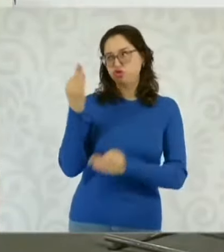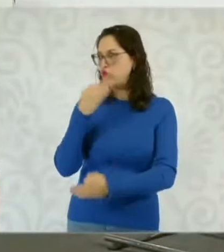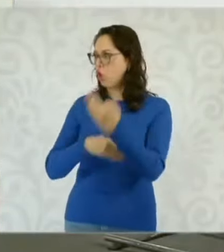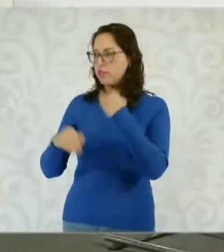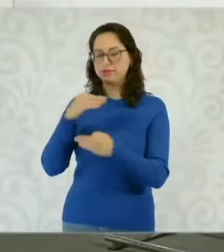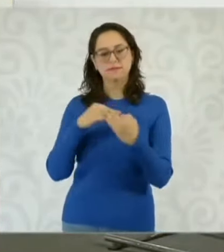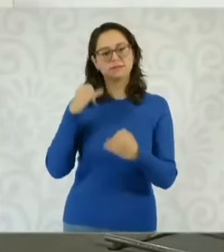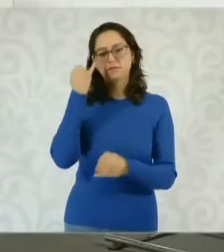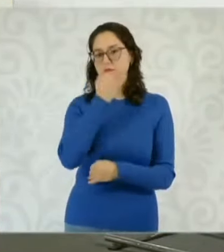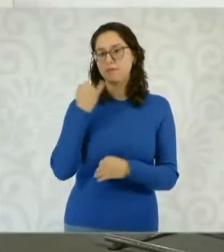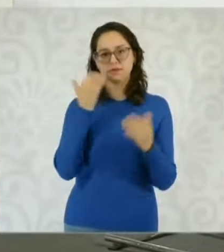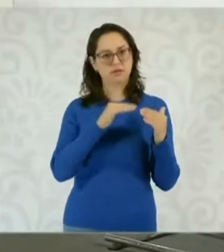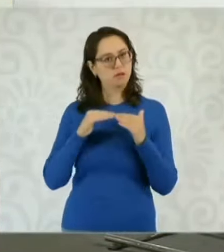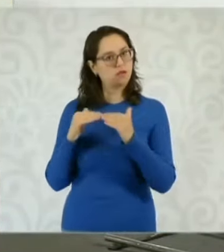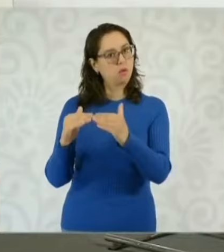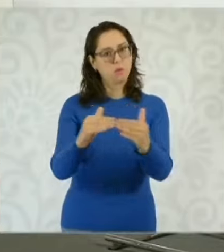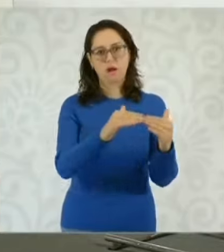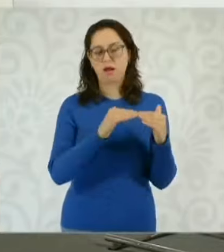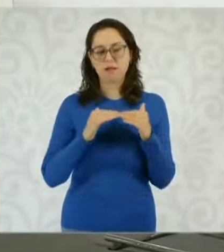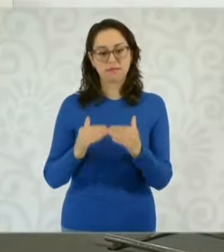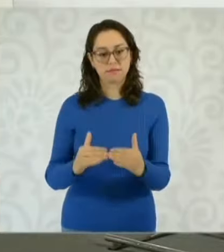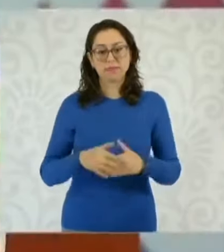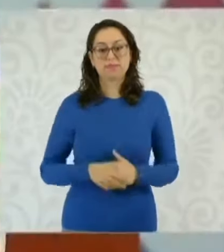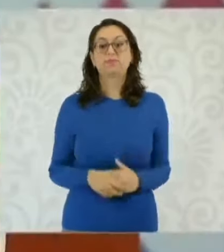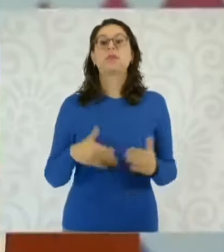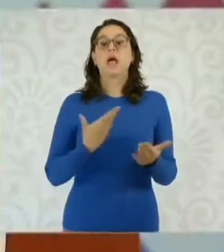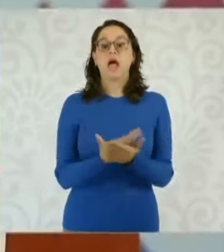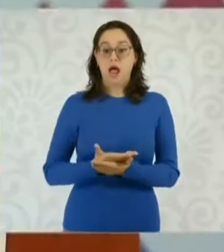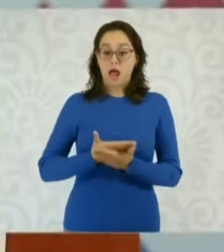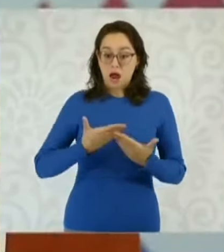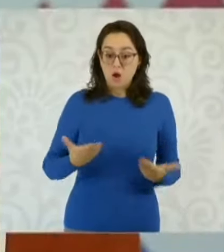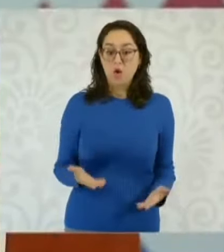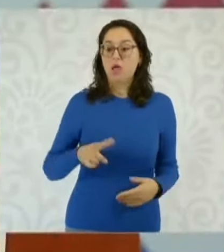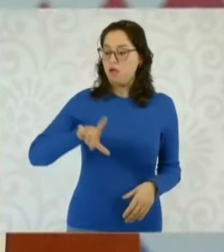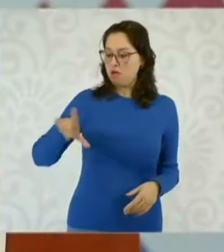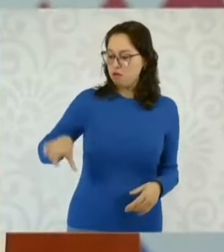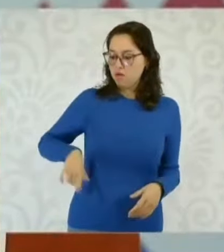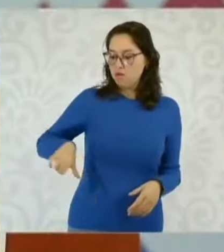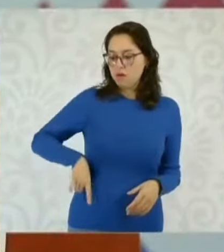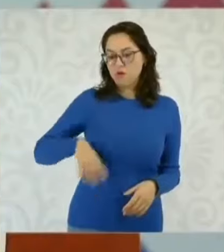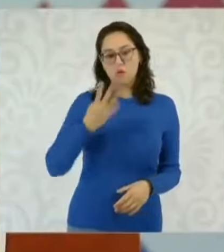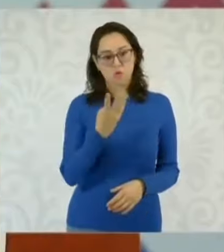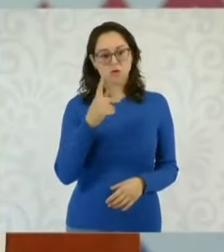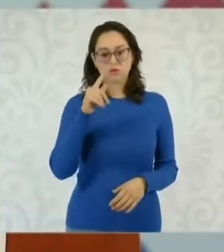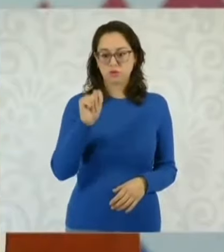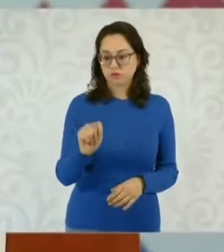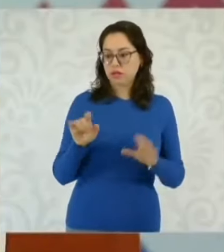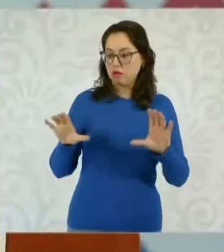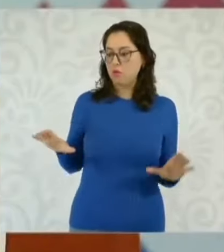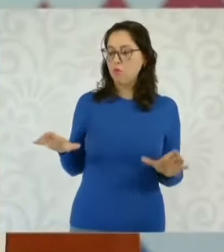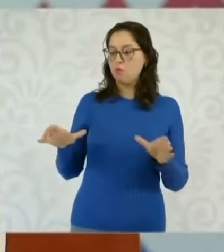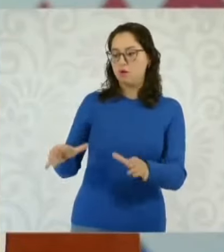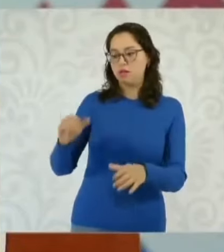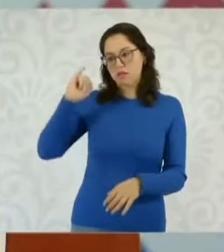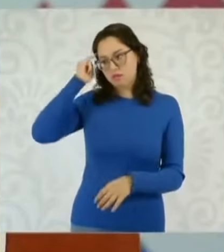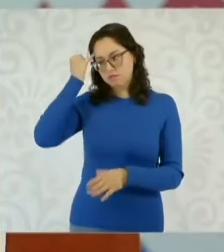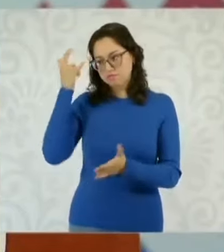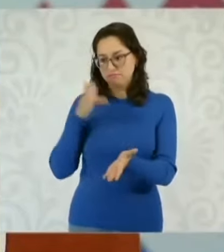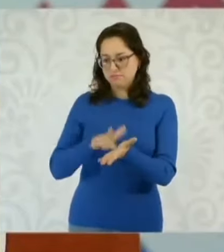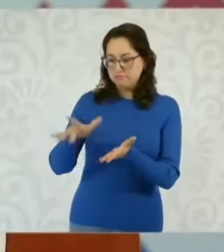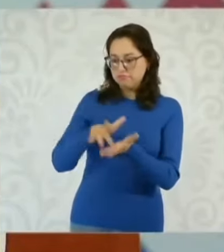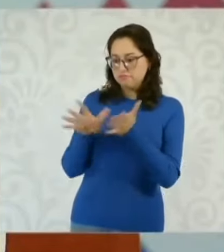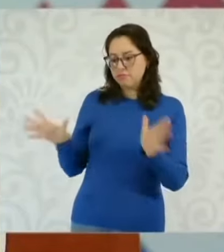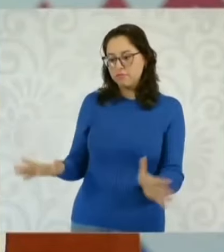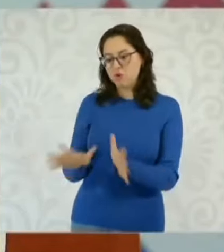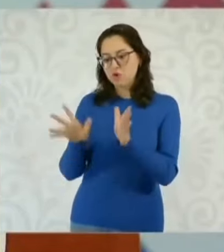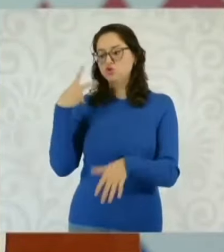En el gobierno de la Cuarta Transformación se trata de acompañar los esfuerzos de las comunidades y los pueblos indígenas para fortalecer y preservar sus lenguas, y aquí vamos a